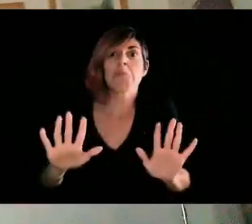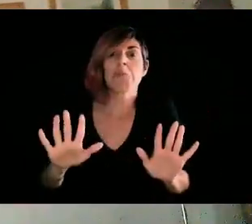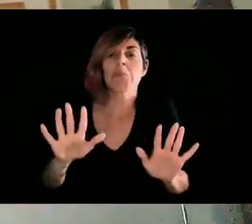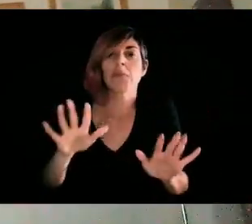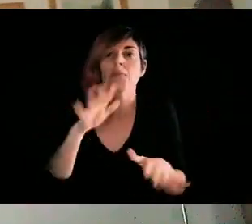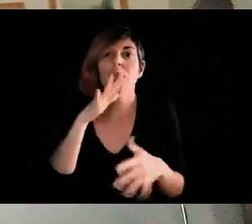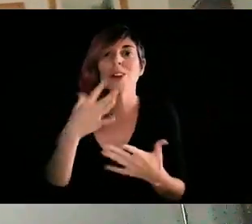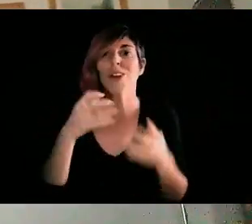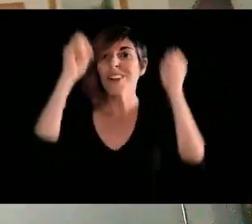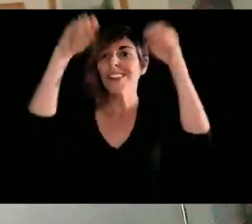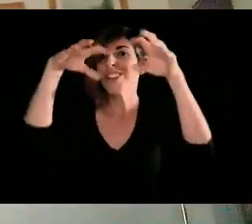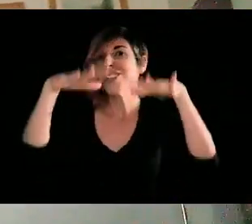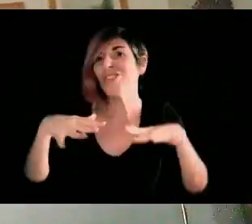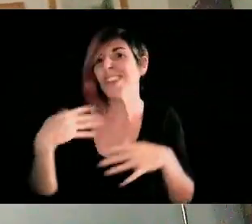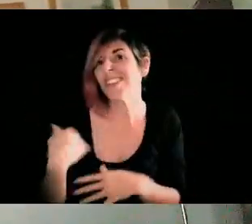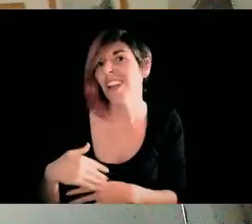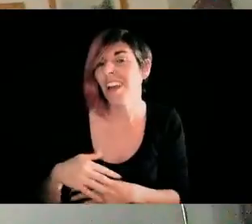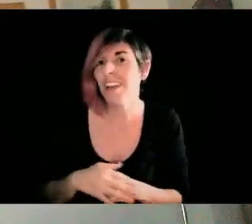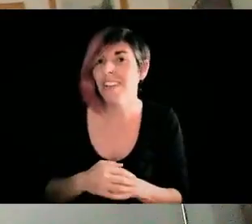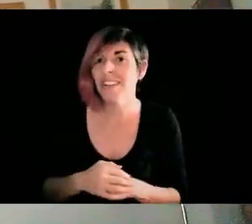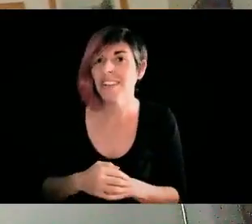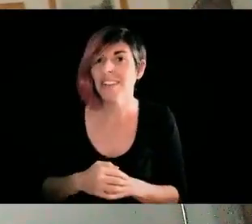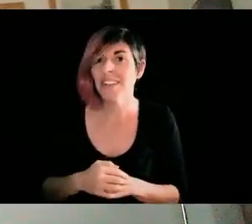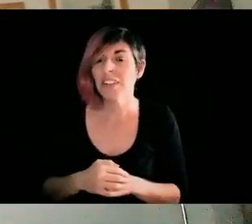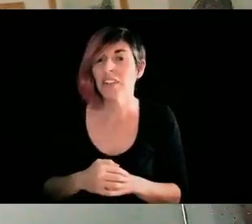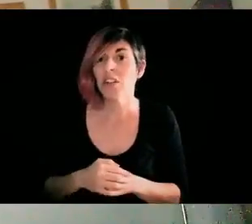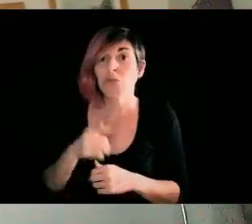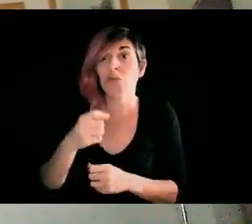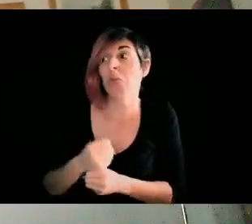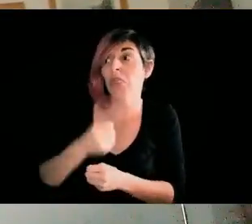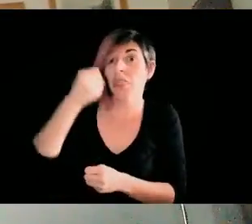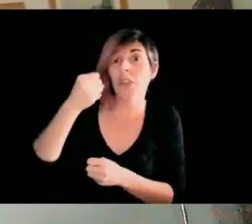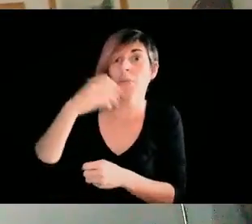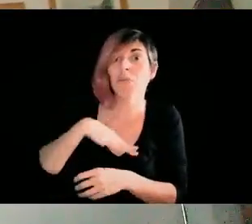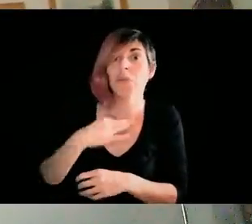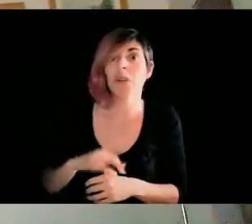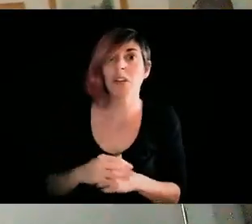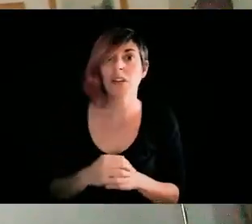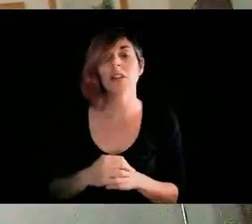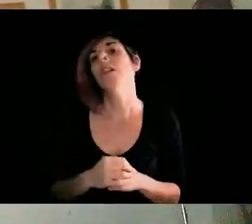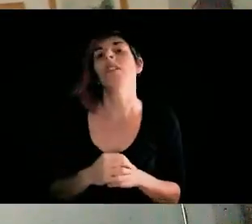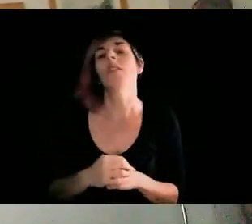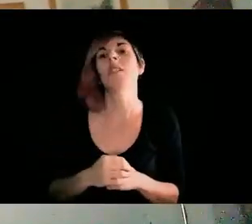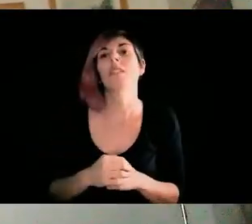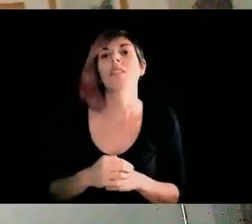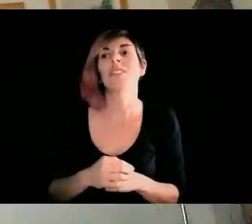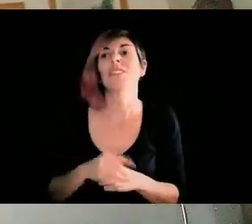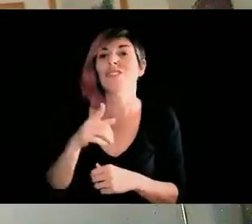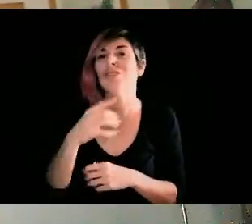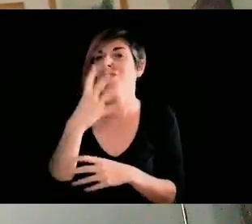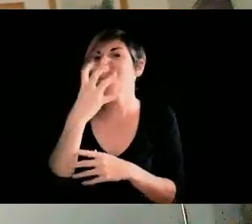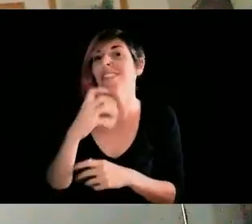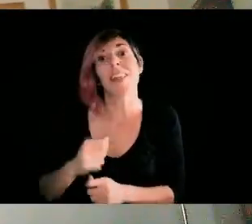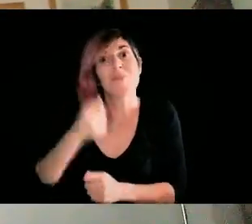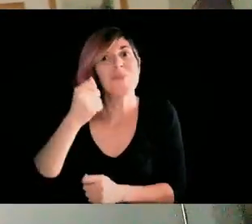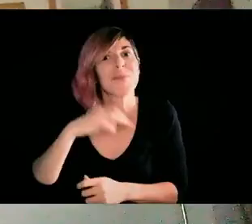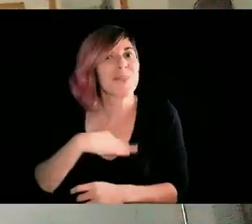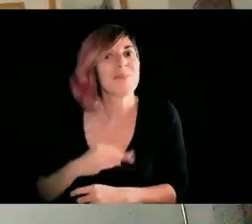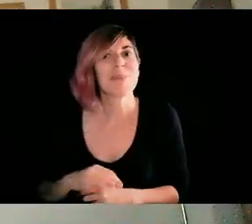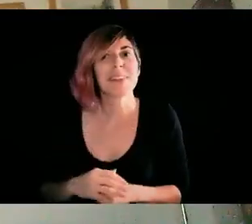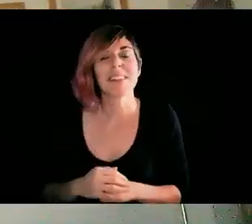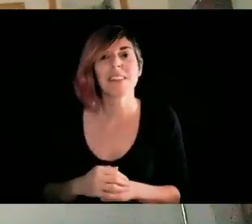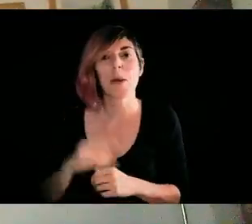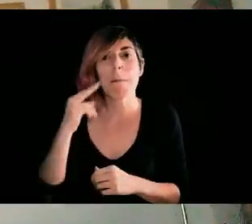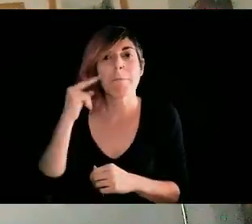acabe más tarde, pero en este momento ya está lloviendo. En este momento puedes utilizar un paraguas, puedes amortiguar